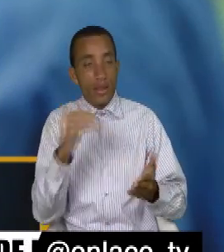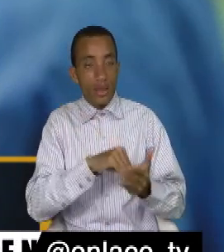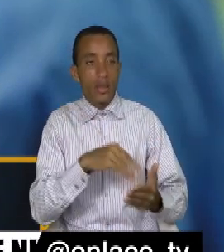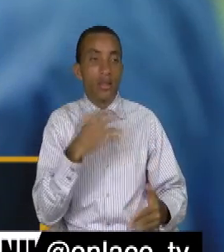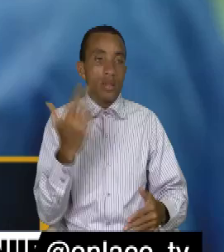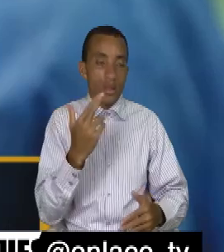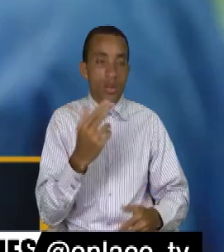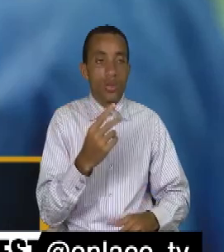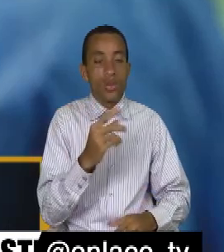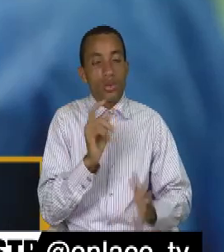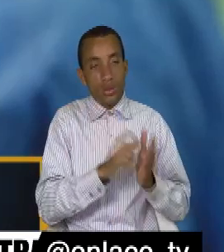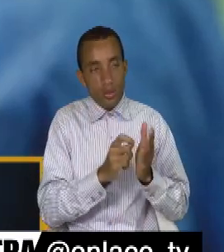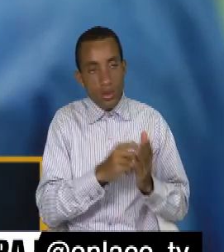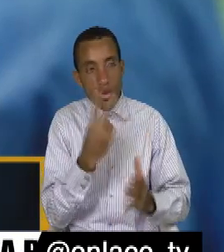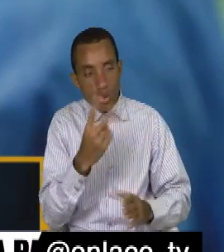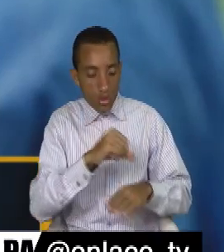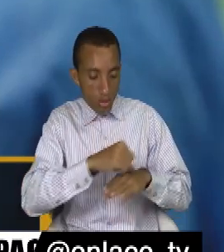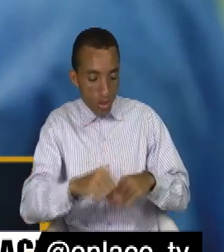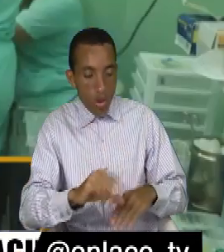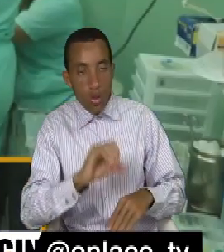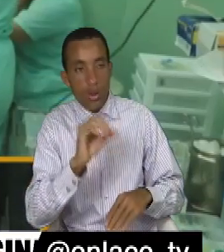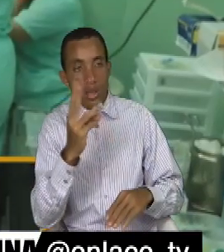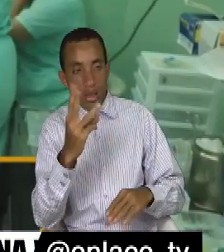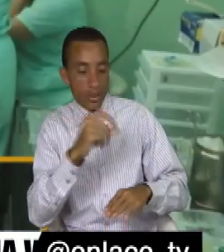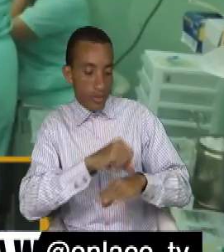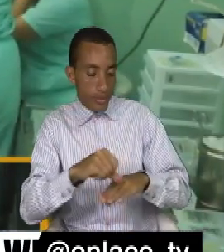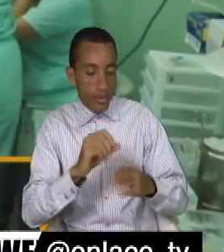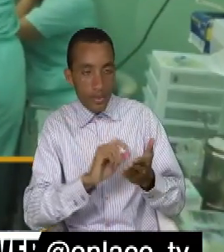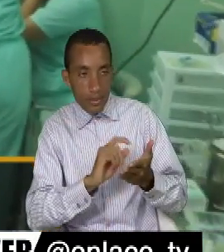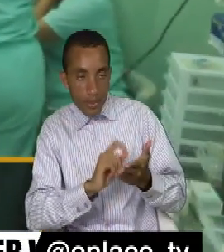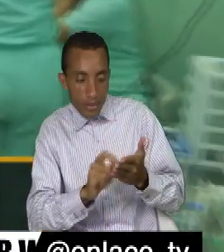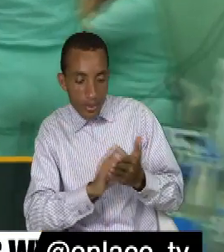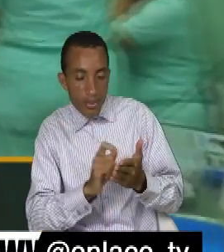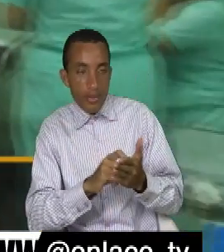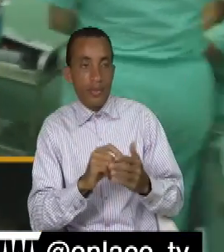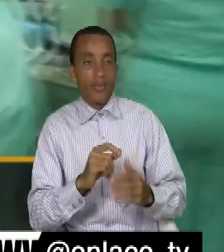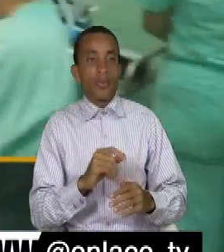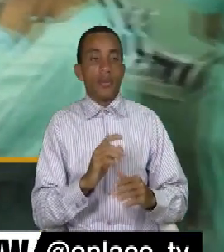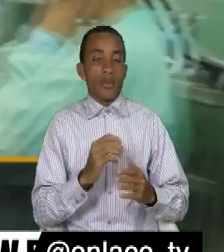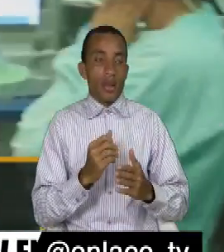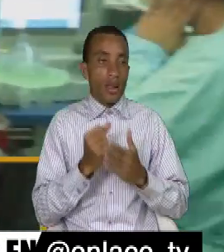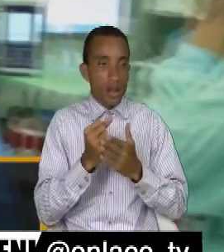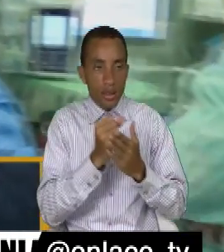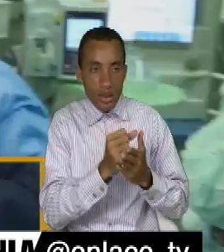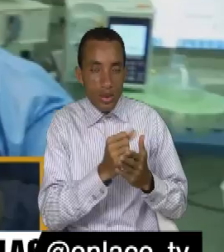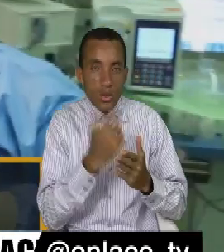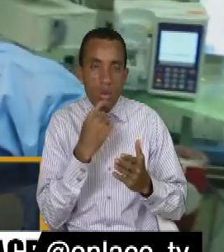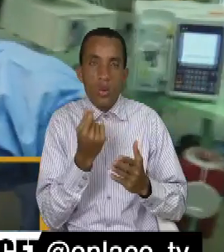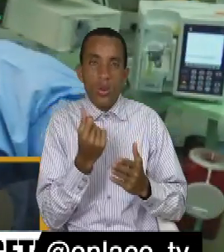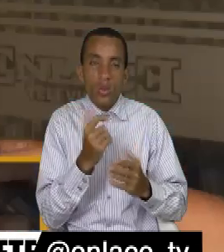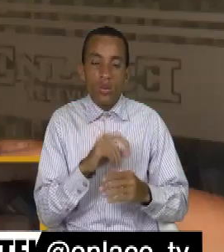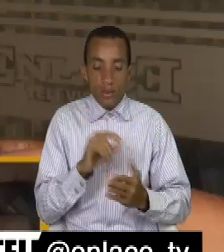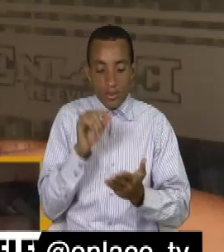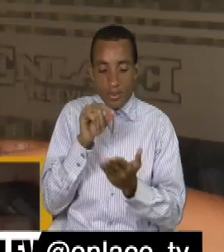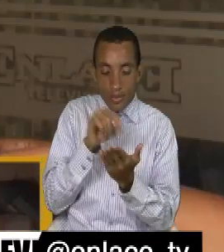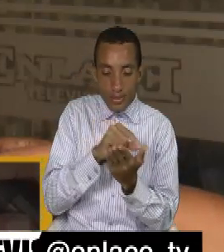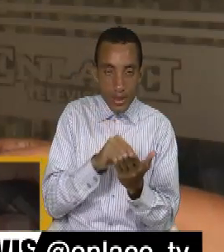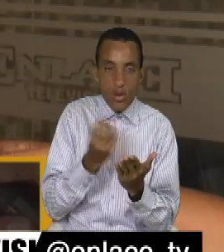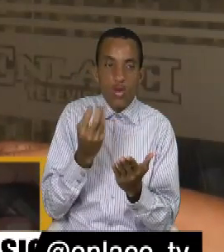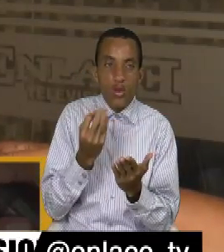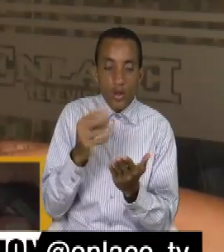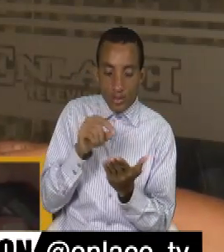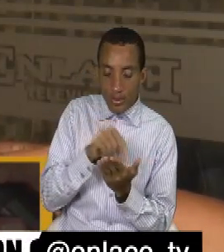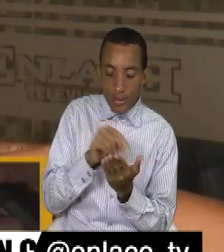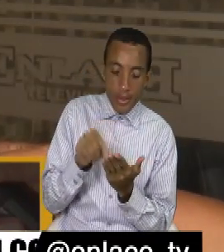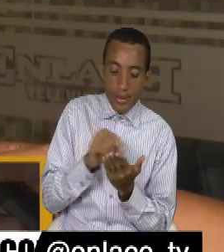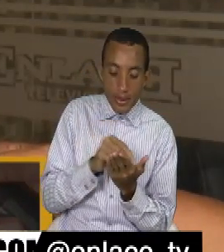cirugía. También indicó el médico Larios Díaz que para apoyar estas actividades, el Club Rotario adelantará en el mes de mayo un bingo. Invitarlos para el 21 de mayo,